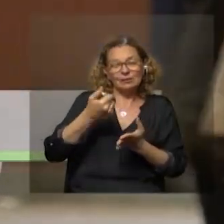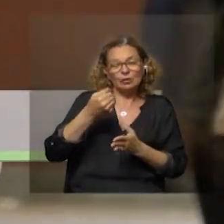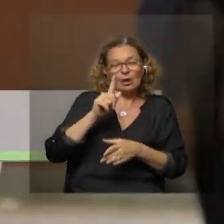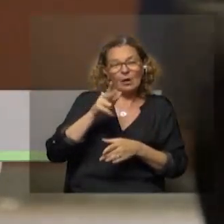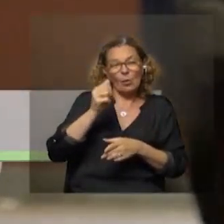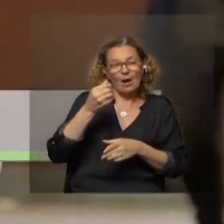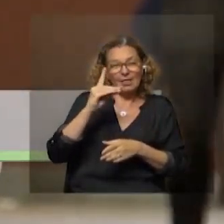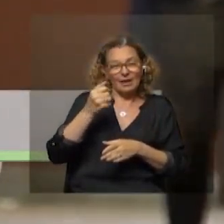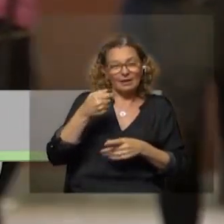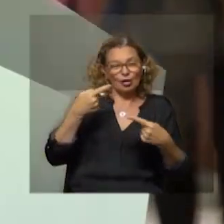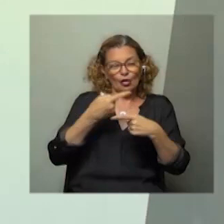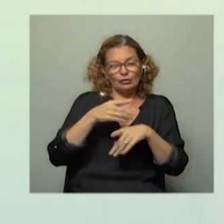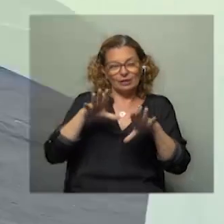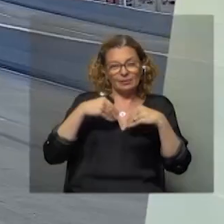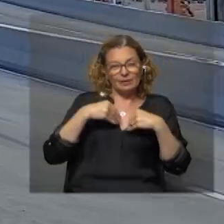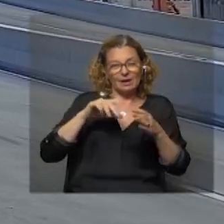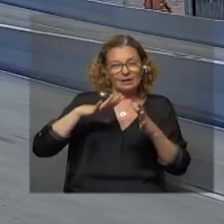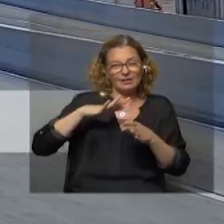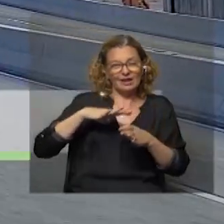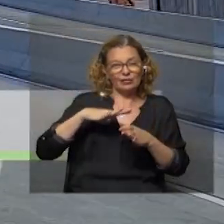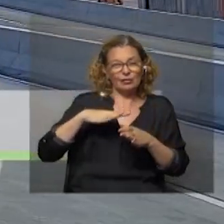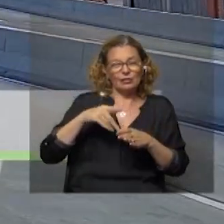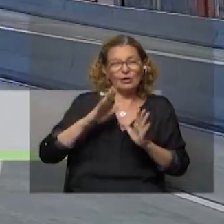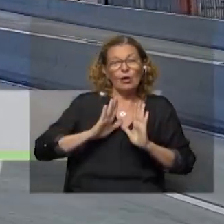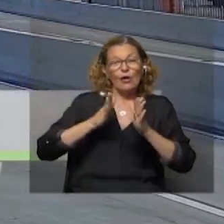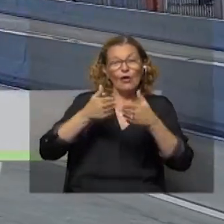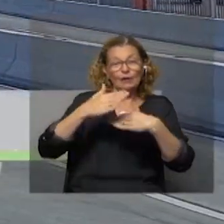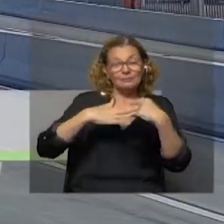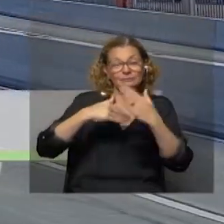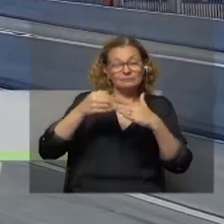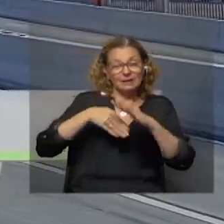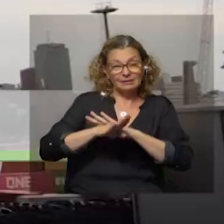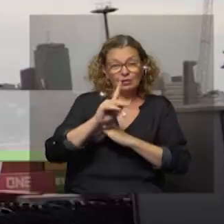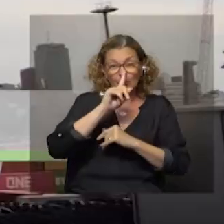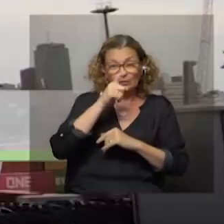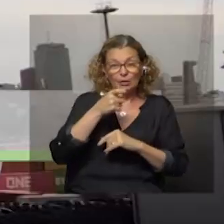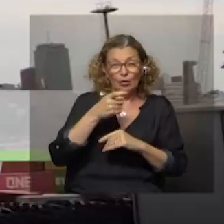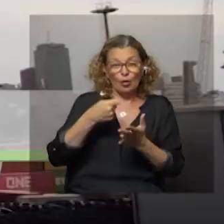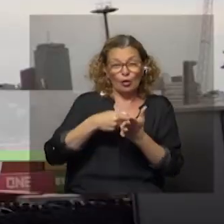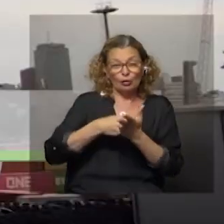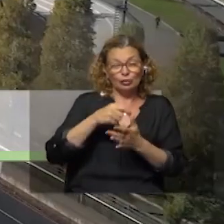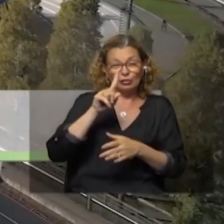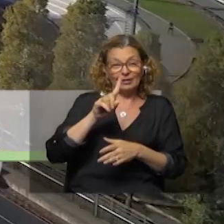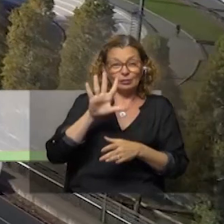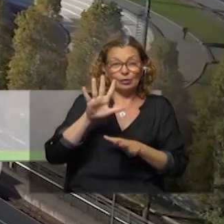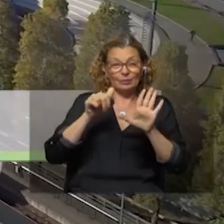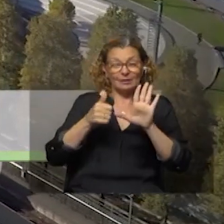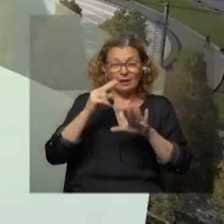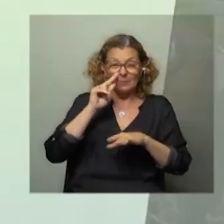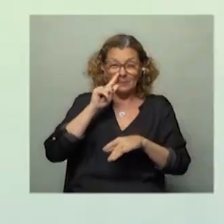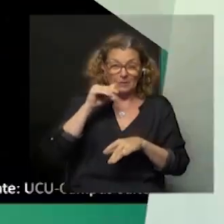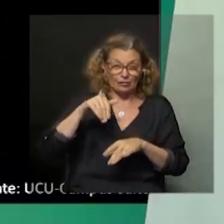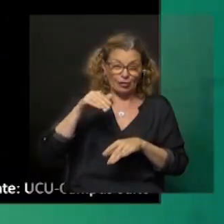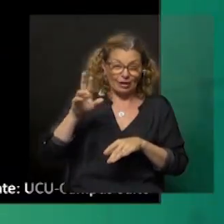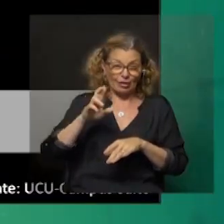en rechazó de la Reforma jubilatoria las obras del viaducto en los accesos de Montevideo tuvieron un costo de 156 millones de dólares